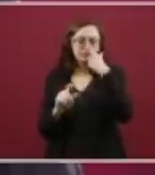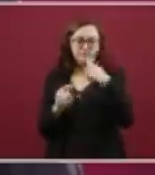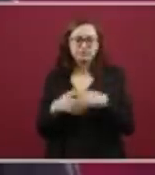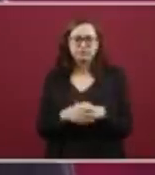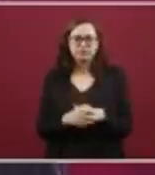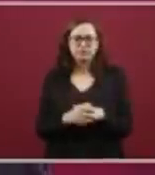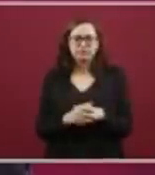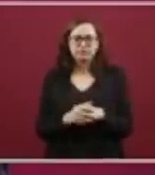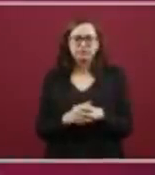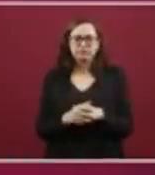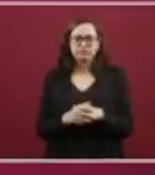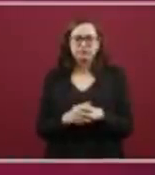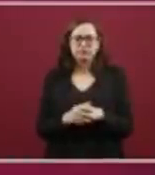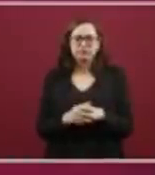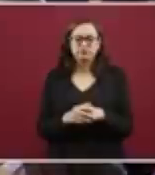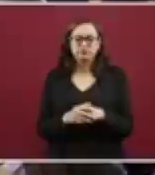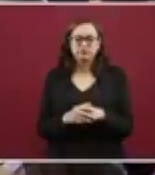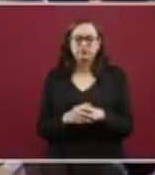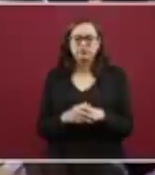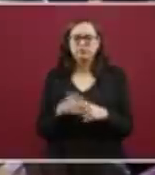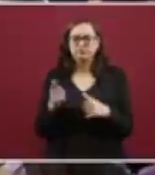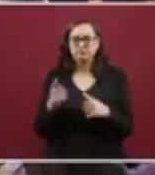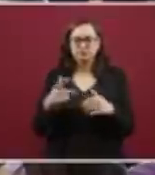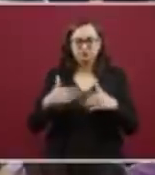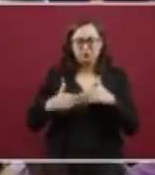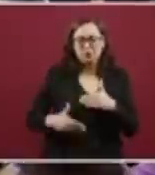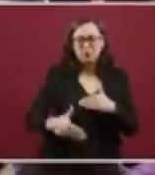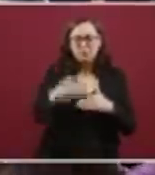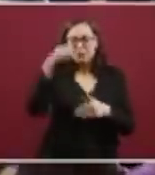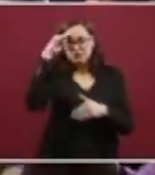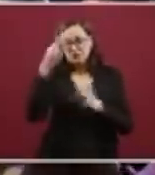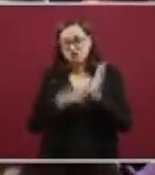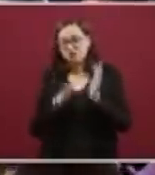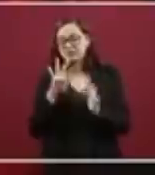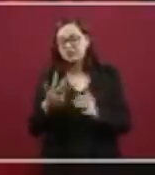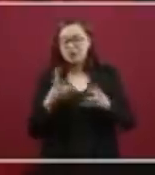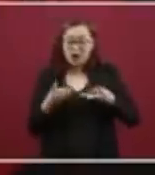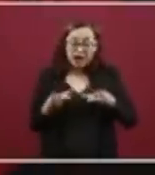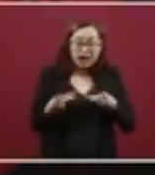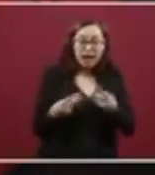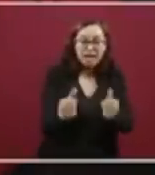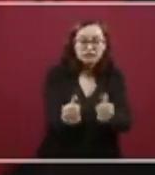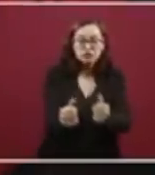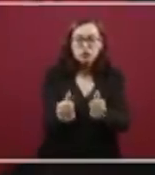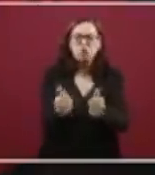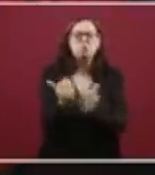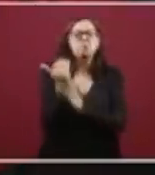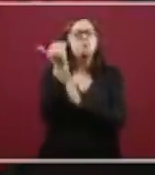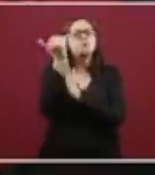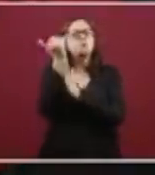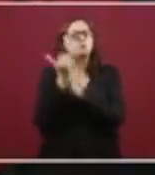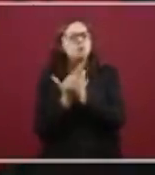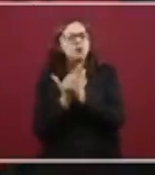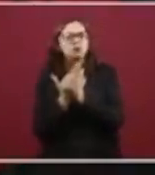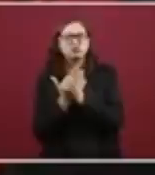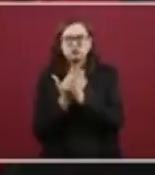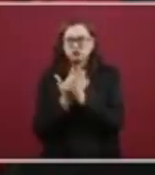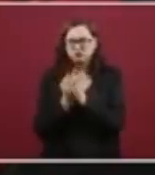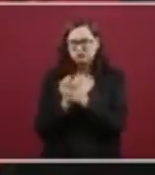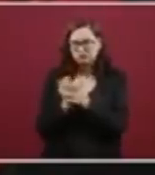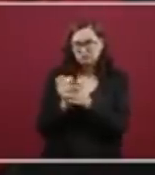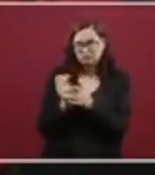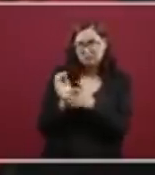existe un gasto menor al programado. Yo quiero saber si hay algún riesgo de subejercicio o es parte de